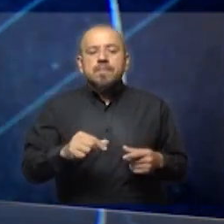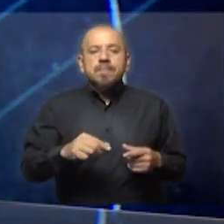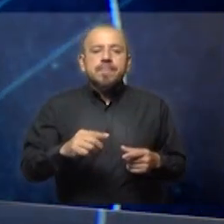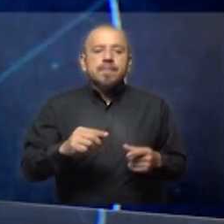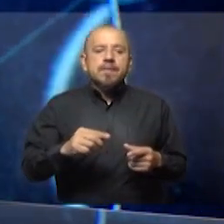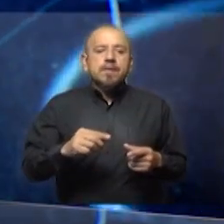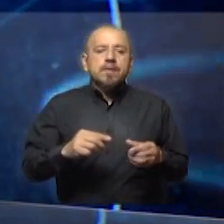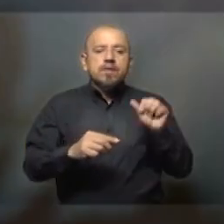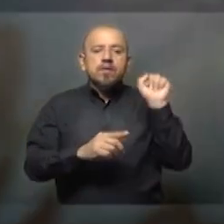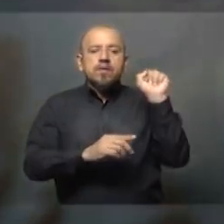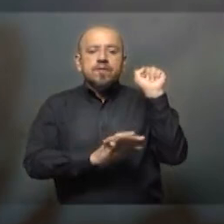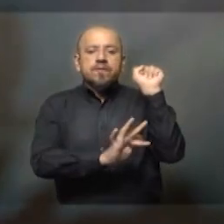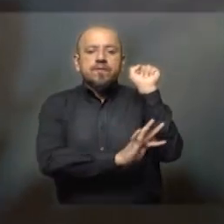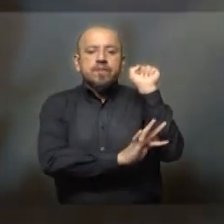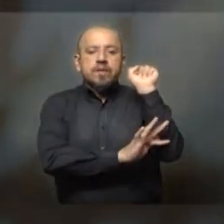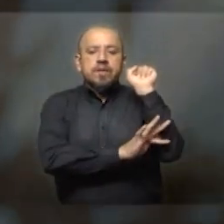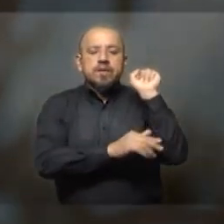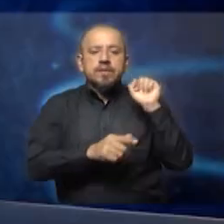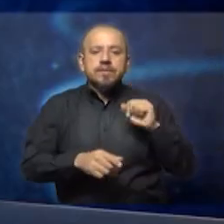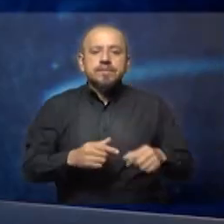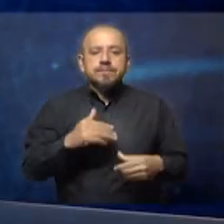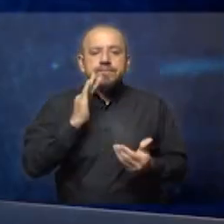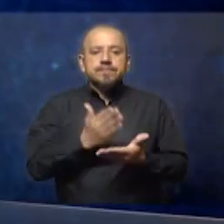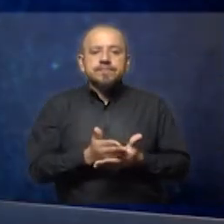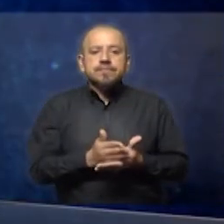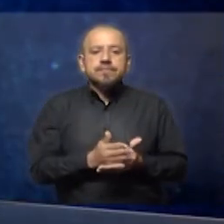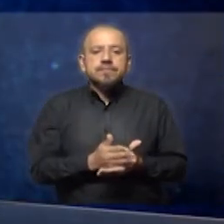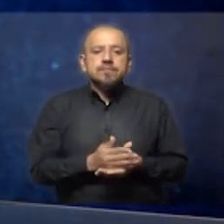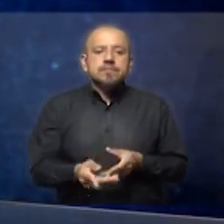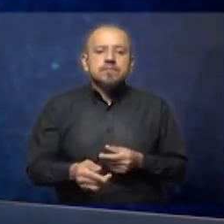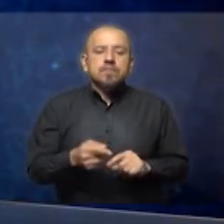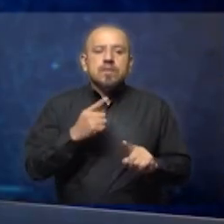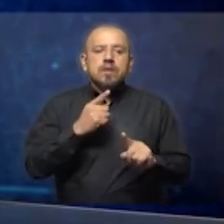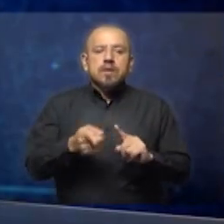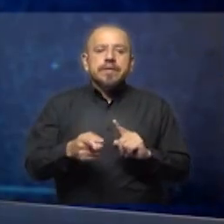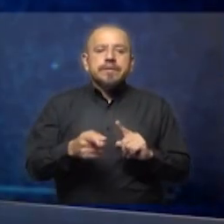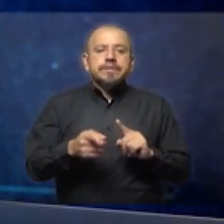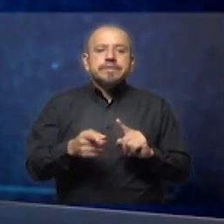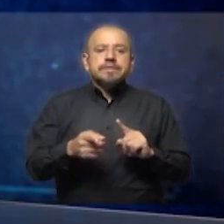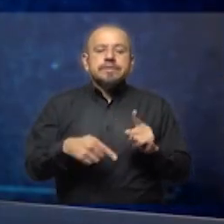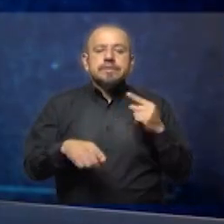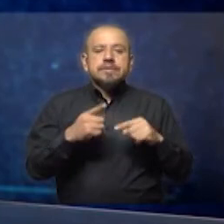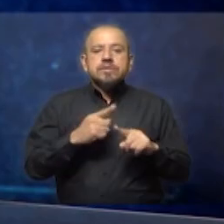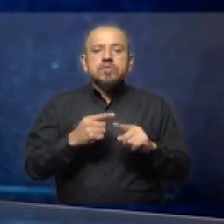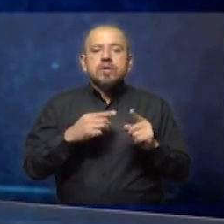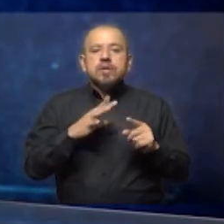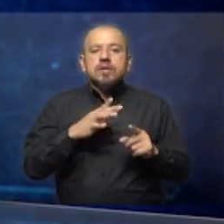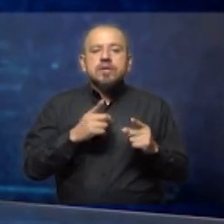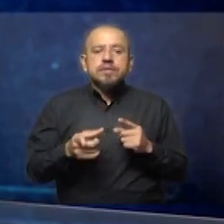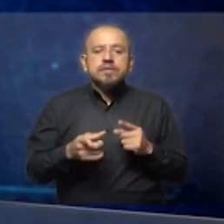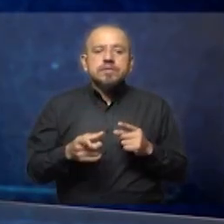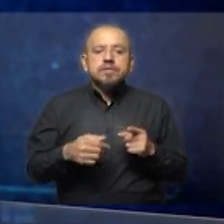miramos del 2022 decir que la sanciona la irregularidad sexual en la considera en realidad una